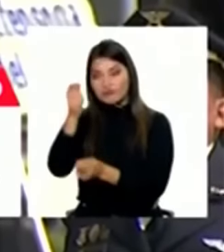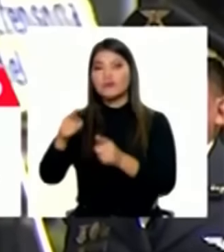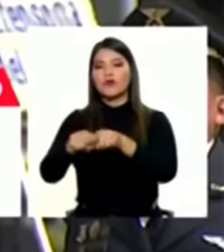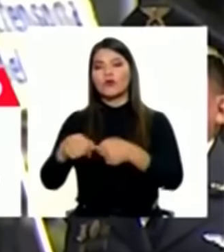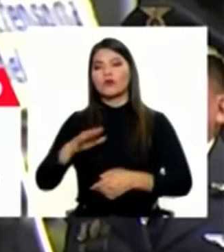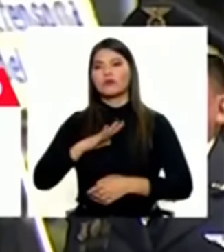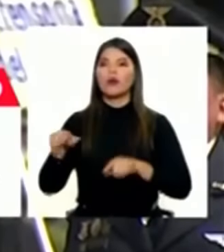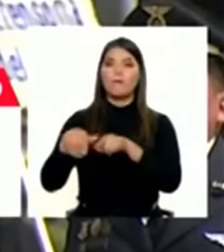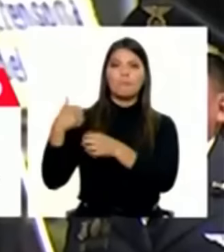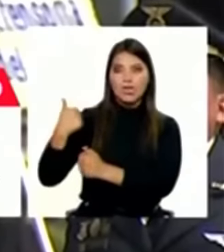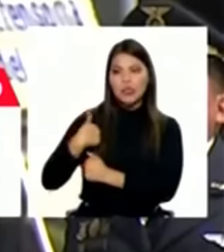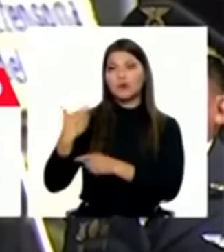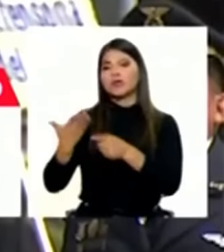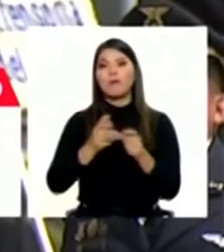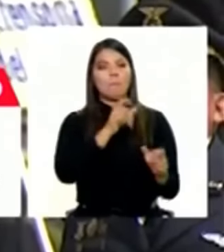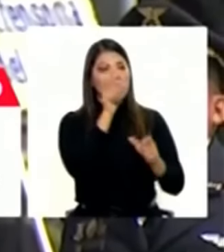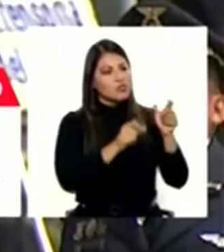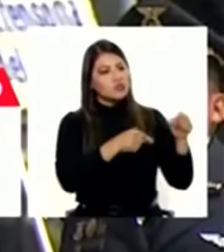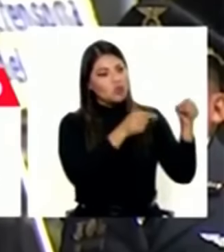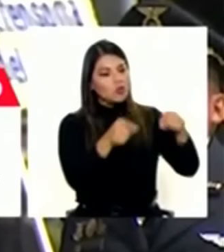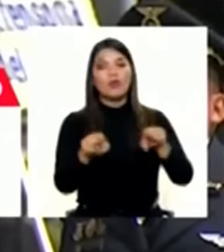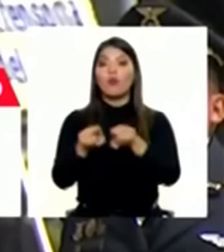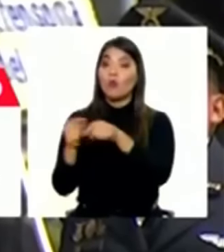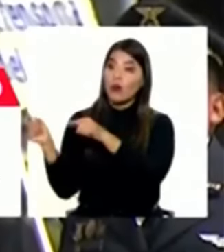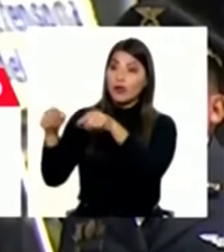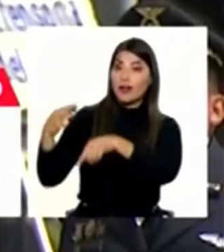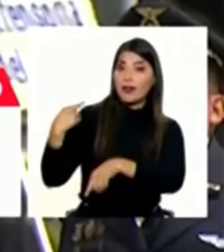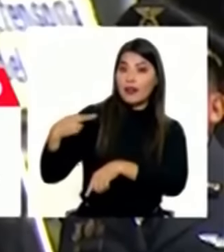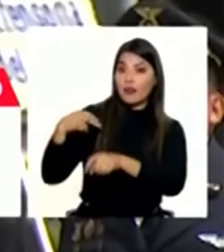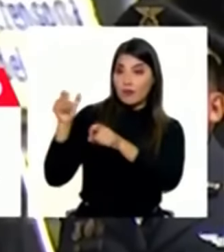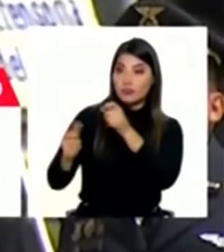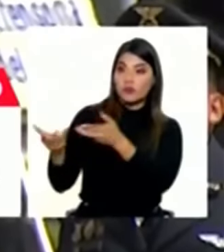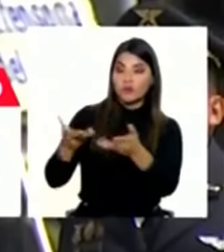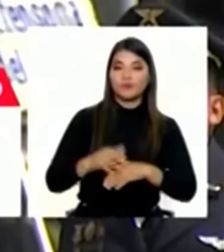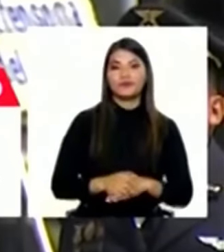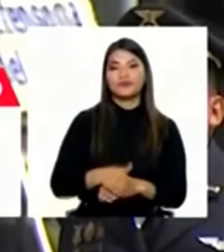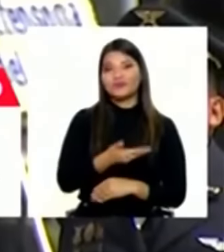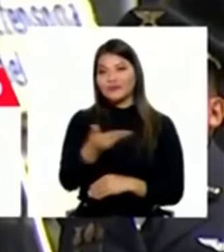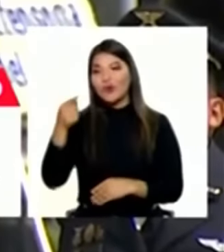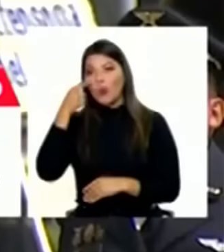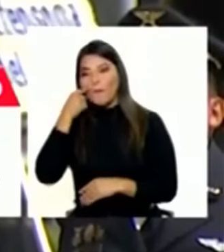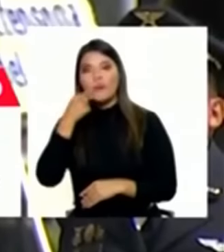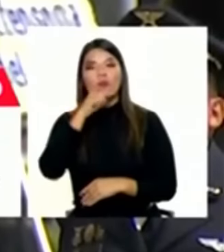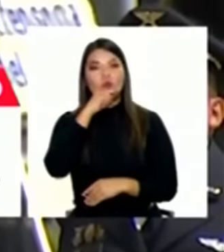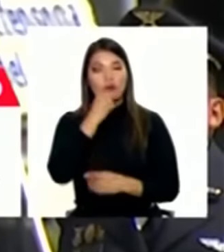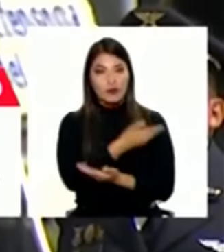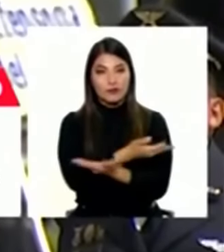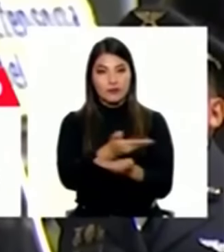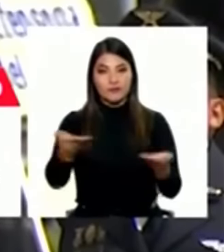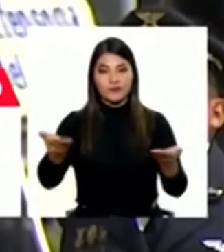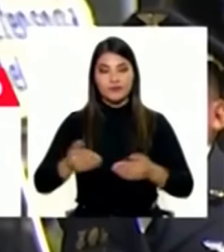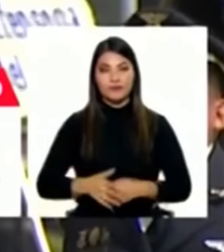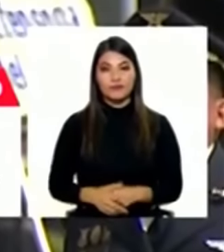diplomáticas, militares, civiles y religiosas, damas y caballeros.